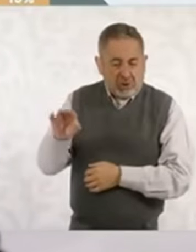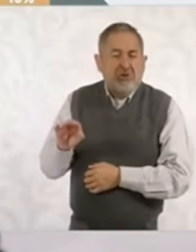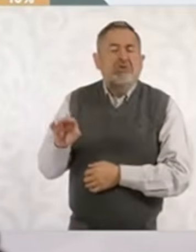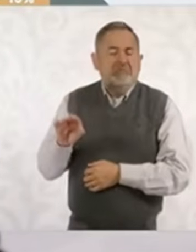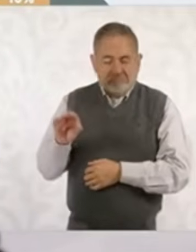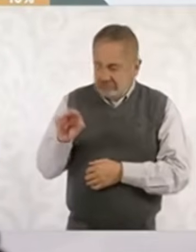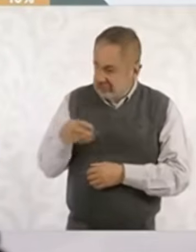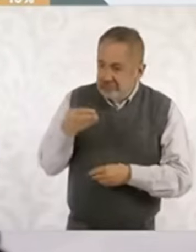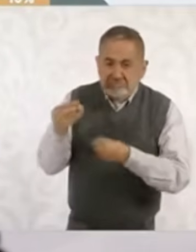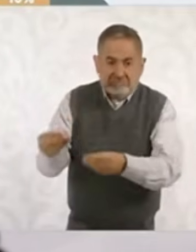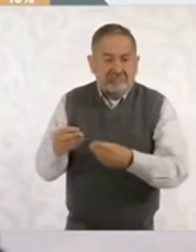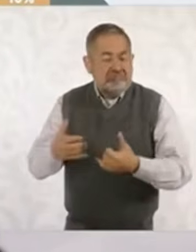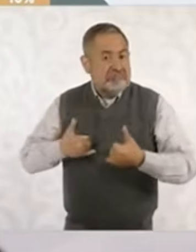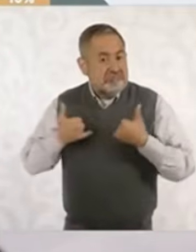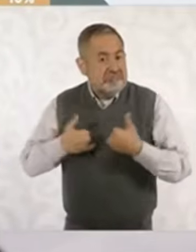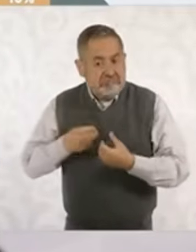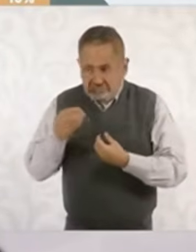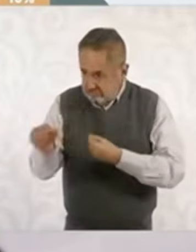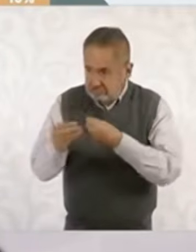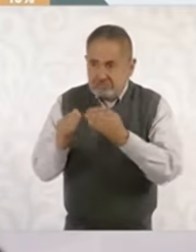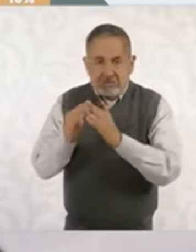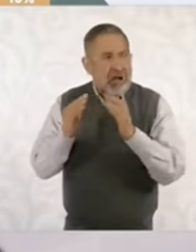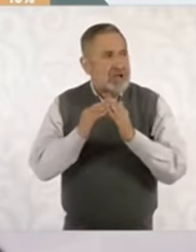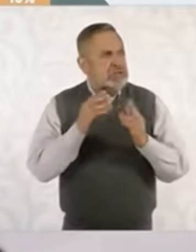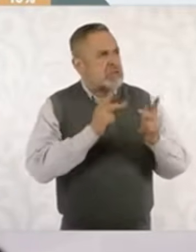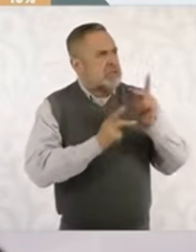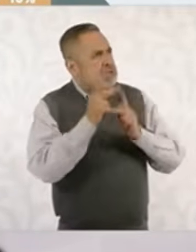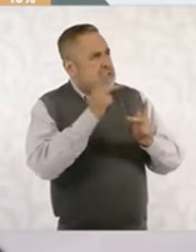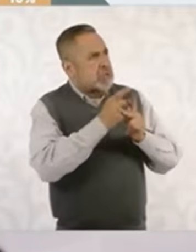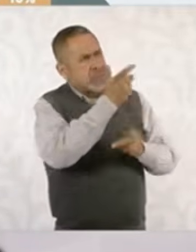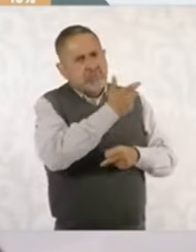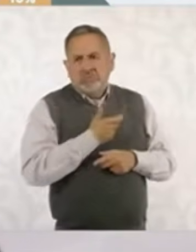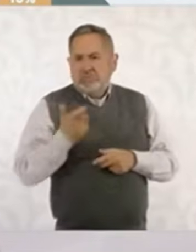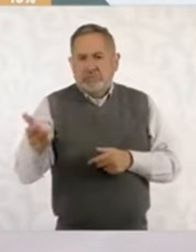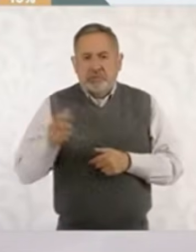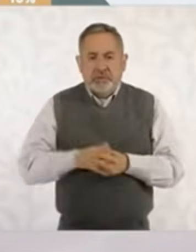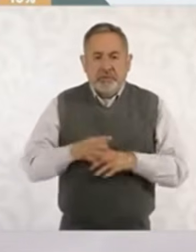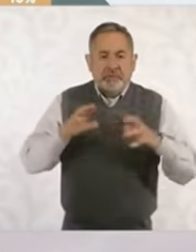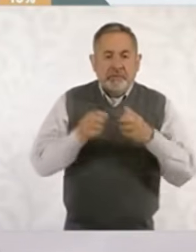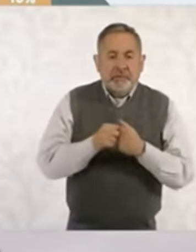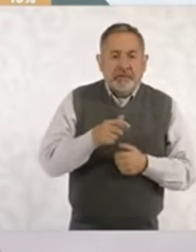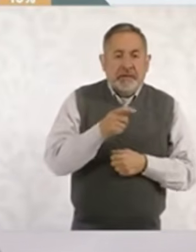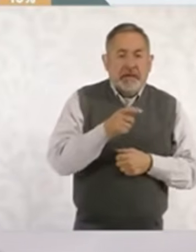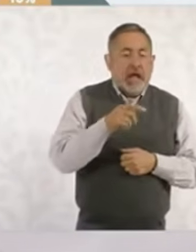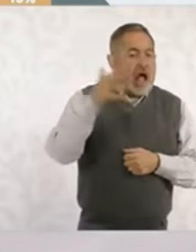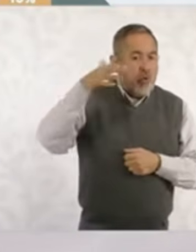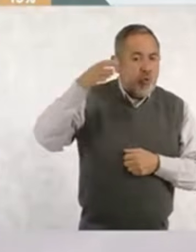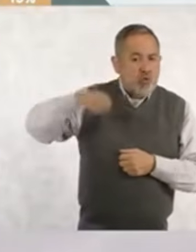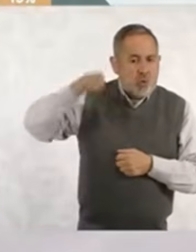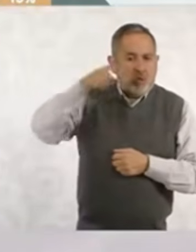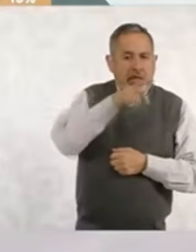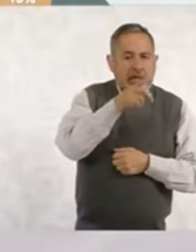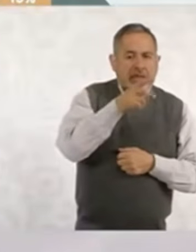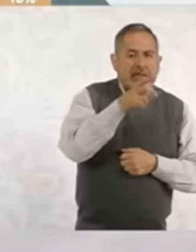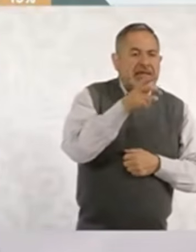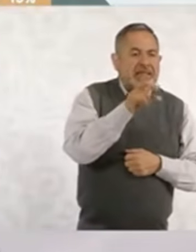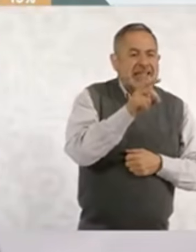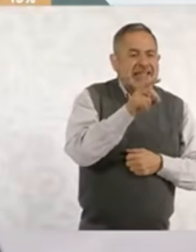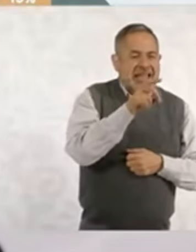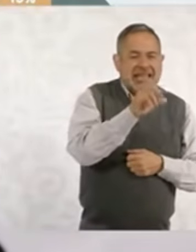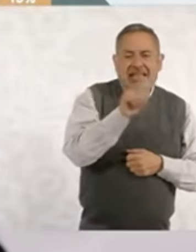llevamos colocada al día de hoy. Entre 39 y 30, el 37%.